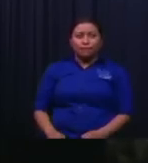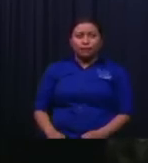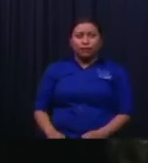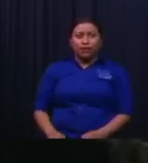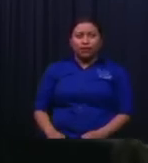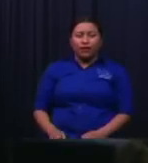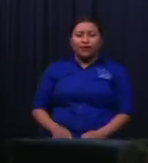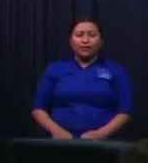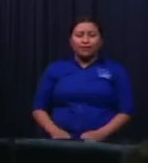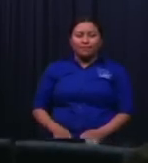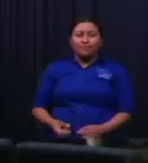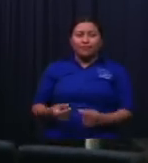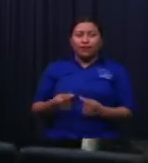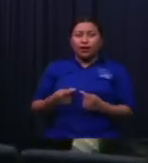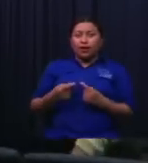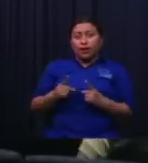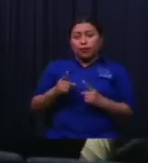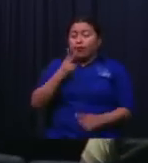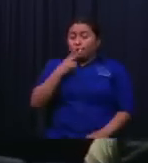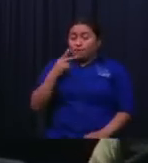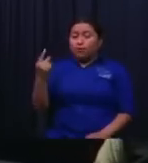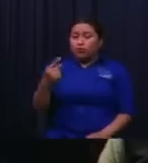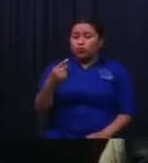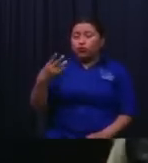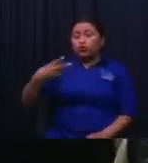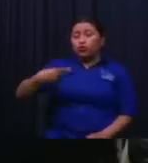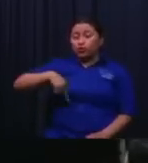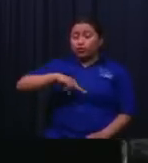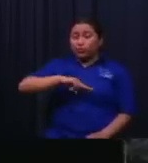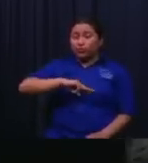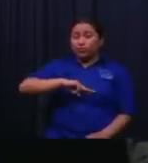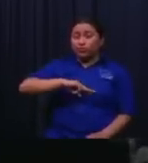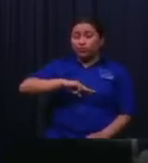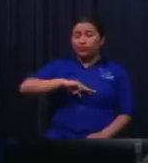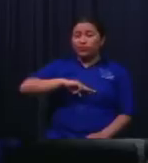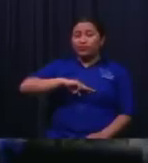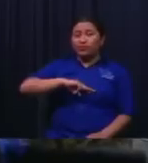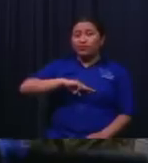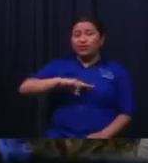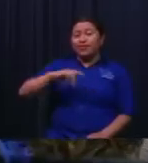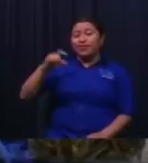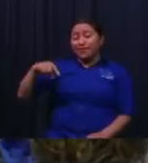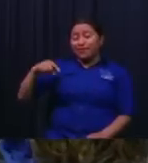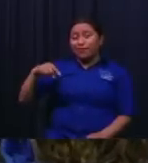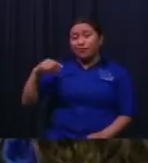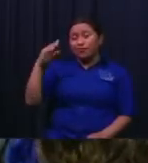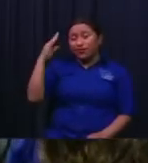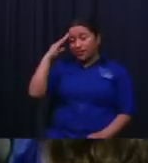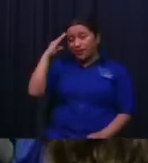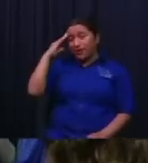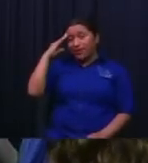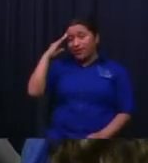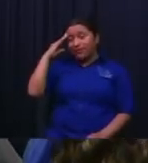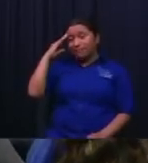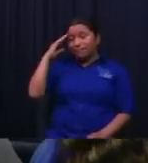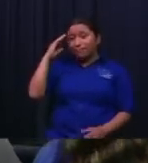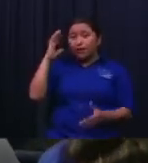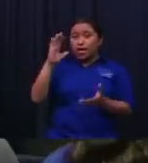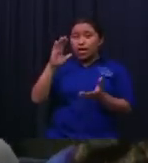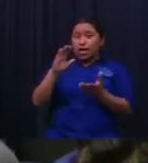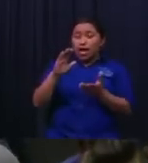hermano. No, pero mire, hermano, uno debe ser consciente de quién tiene al lado y no creer de que uno se las puede